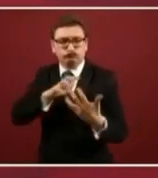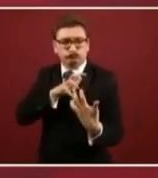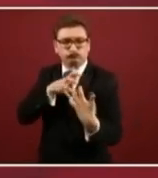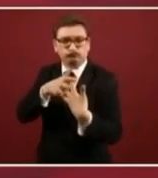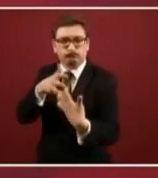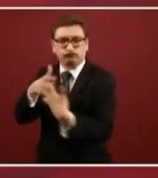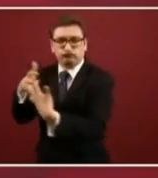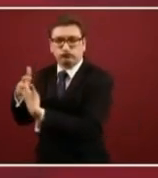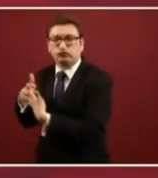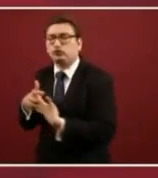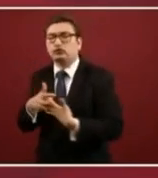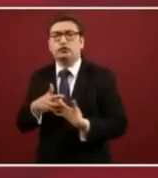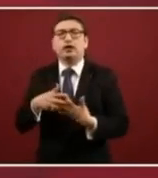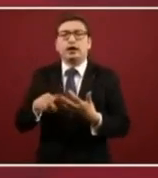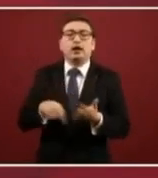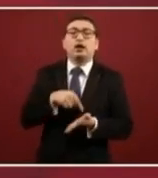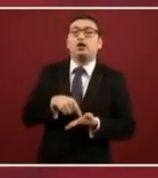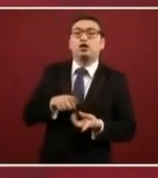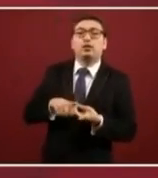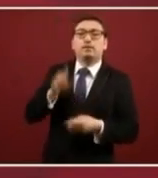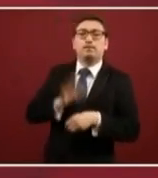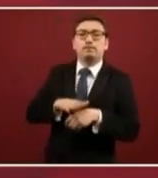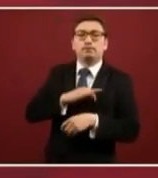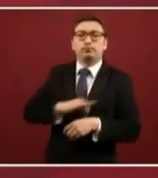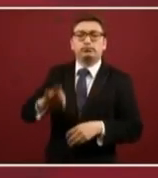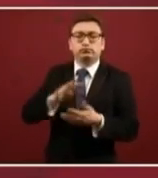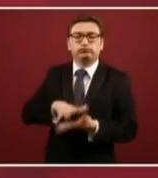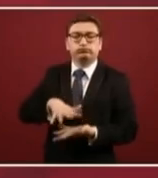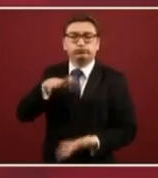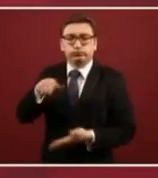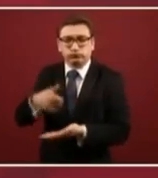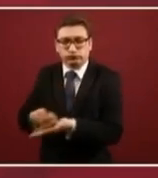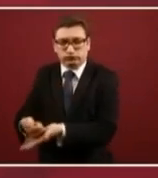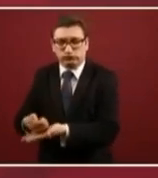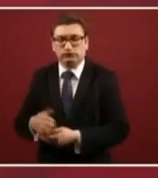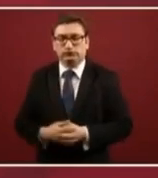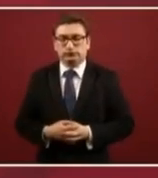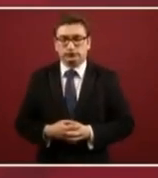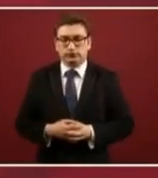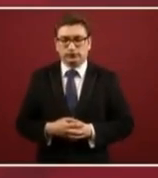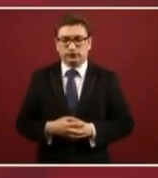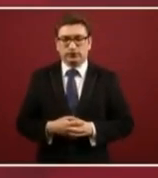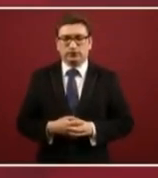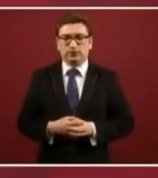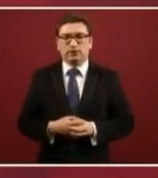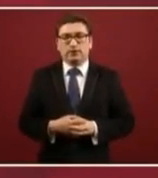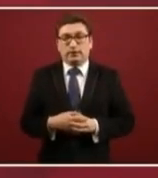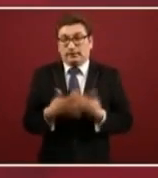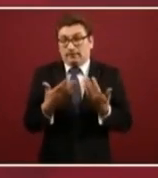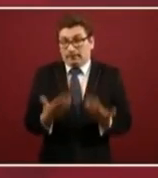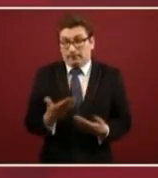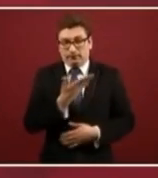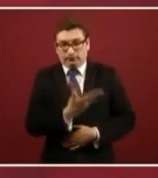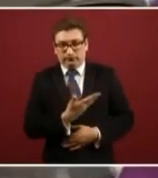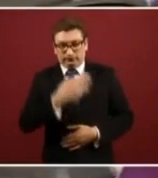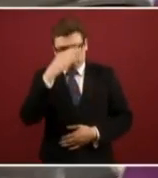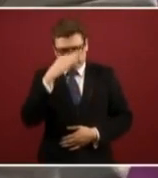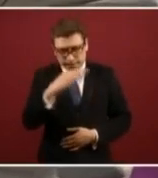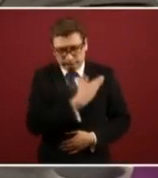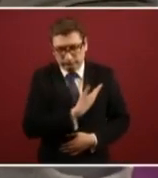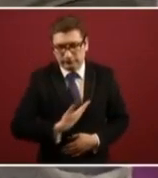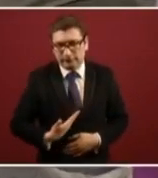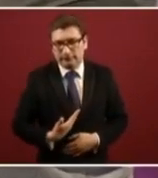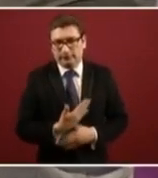que hay mayor potencial. En este sentido, el señor presidente definió en